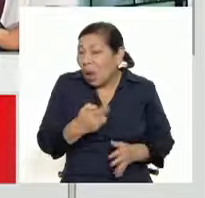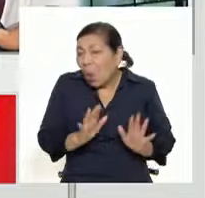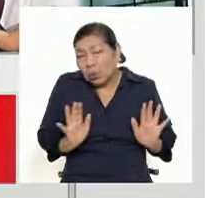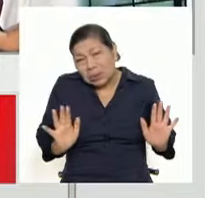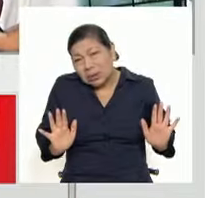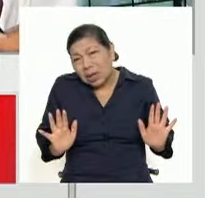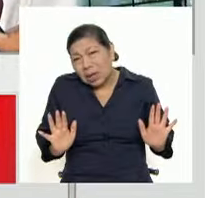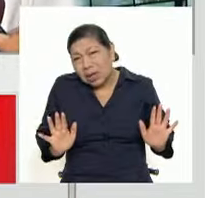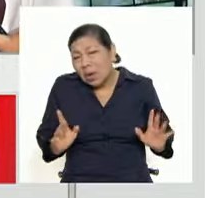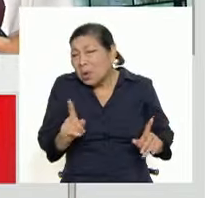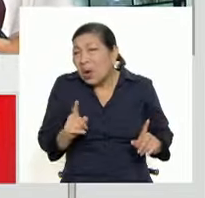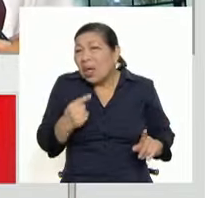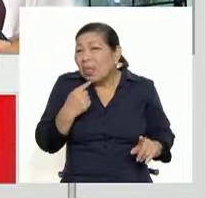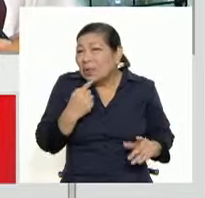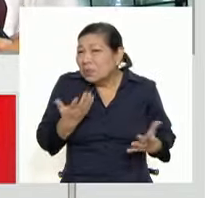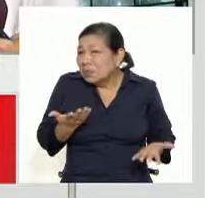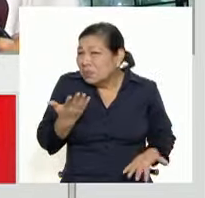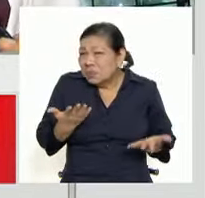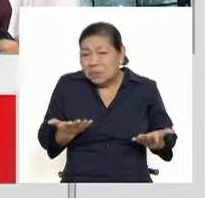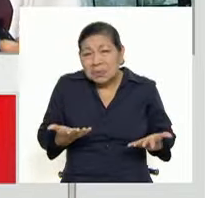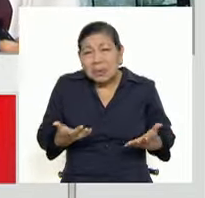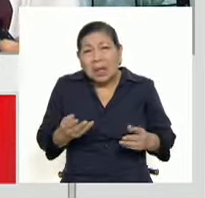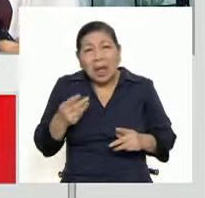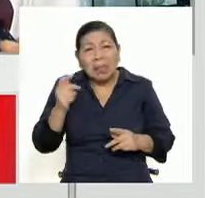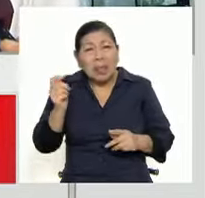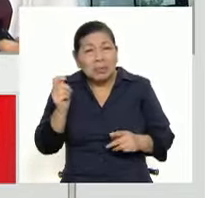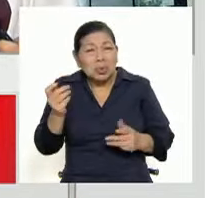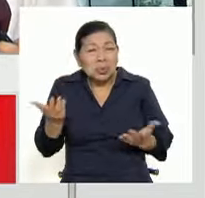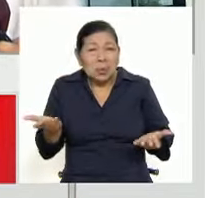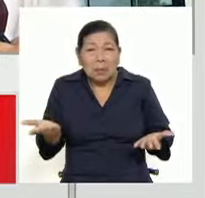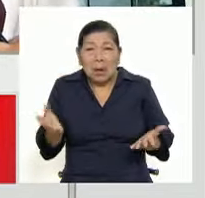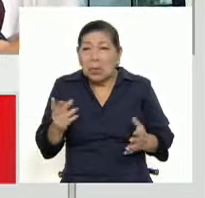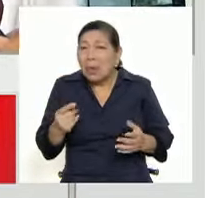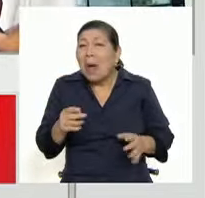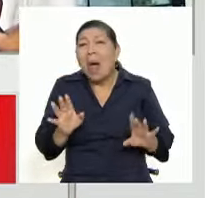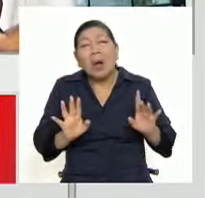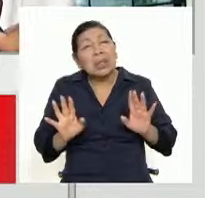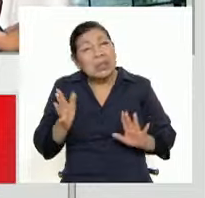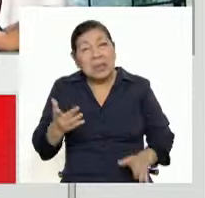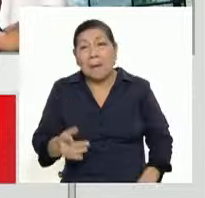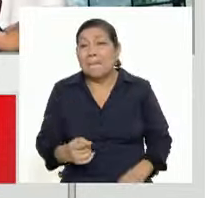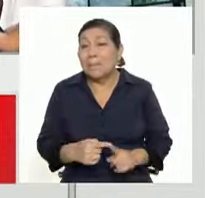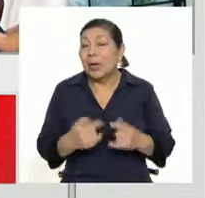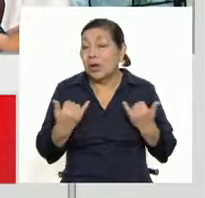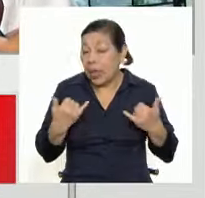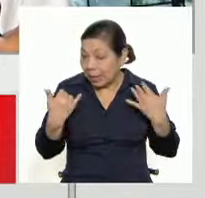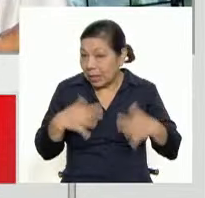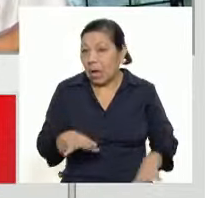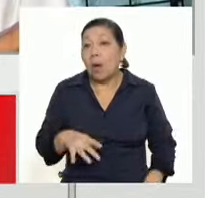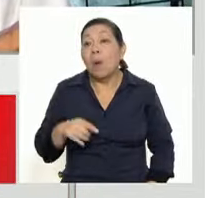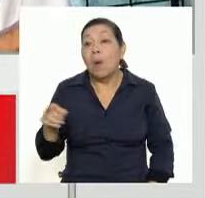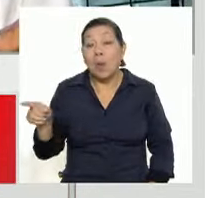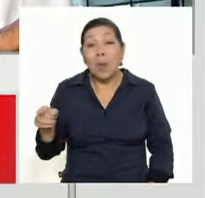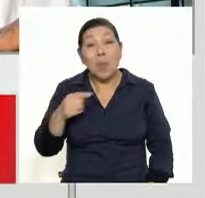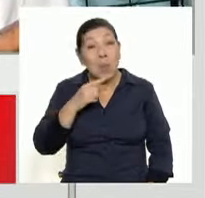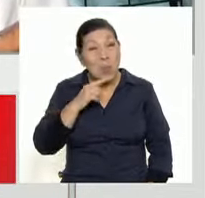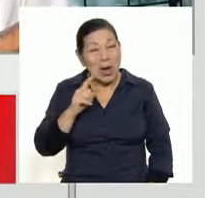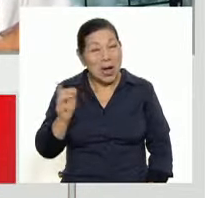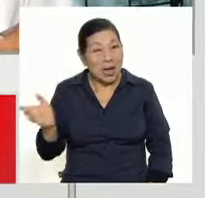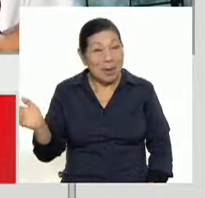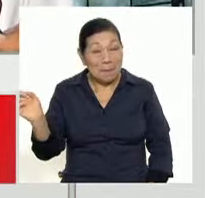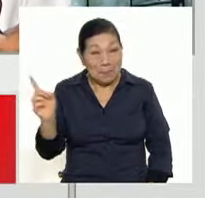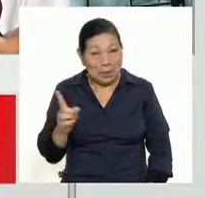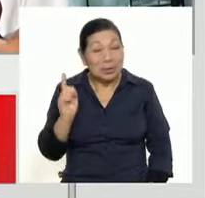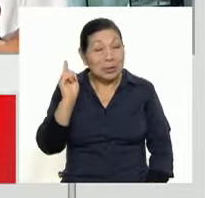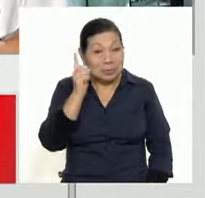o de repente no ha querido ratificarse en el testimonio de la denuncia, del robo, del hurto, pero esta vez sí, ahí la